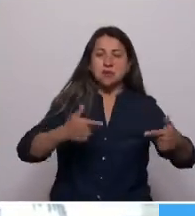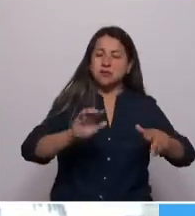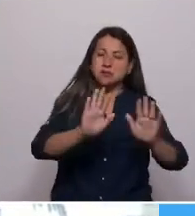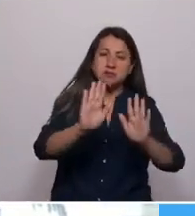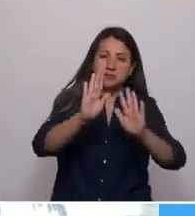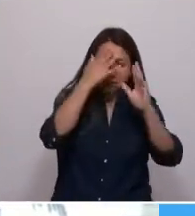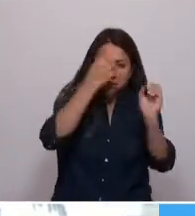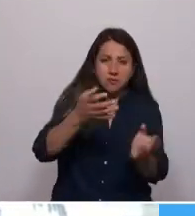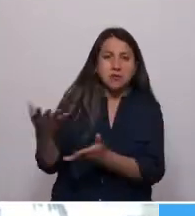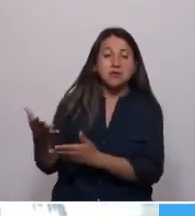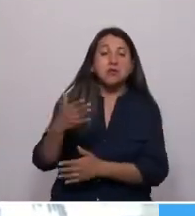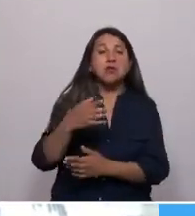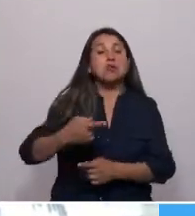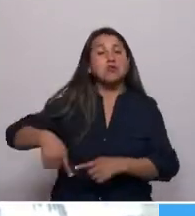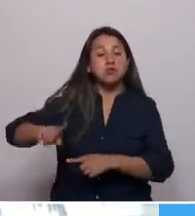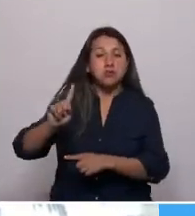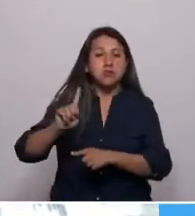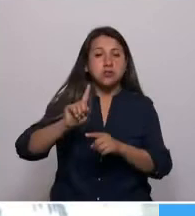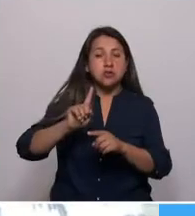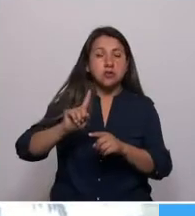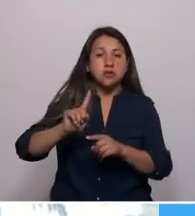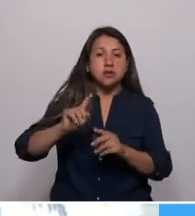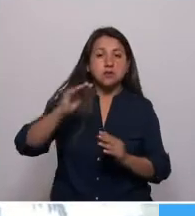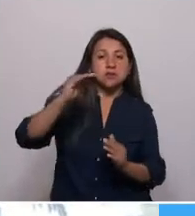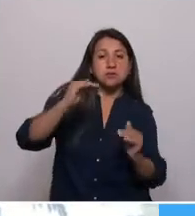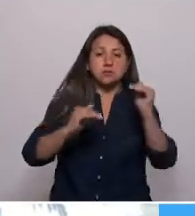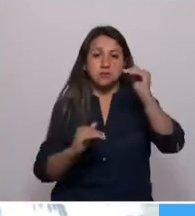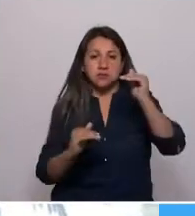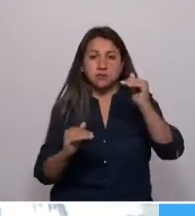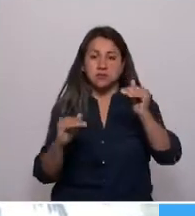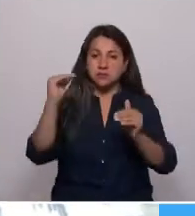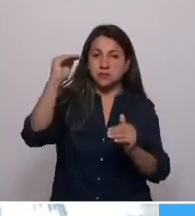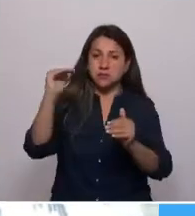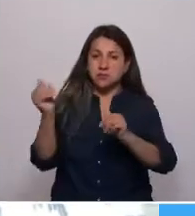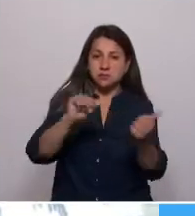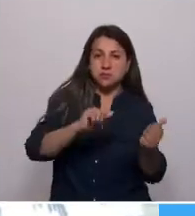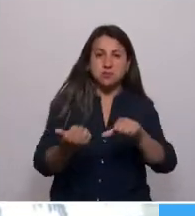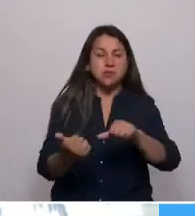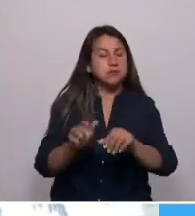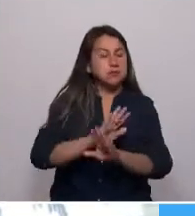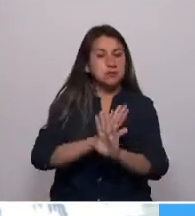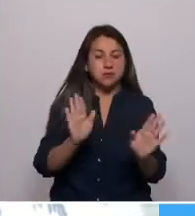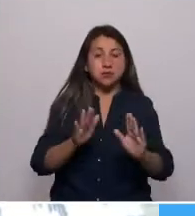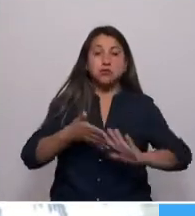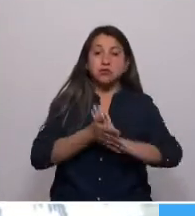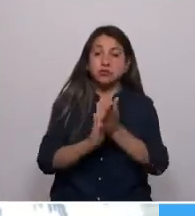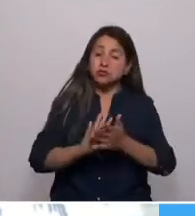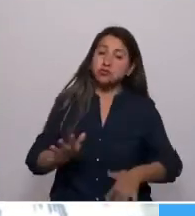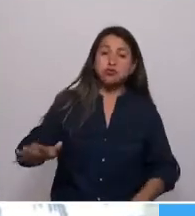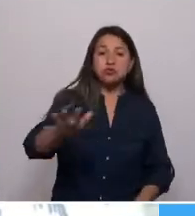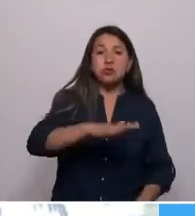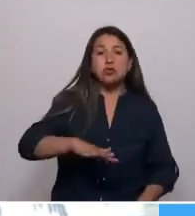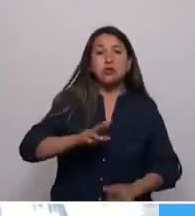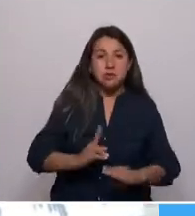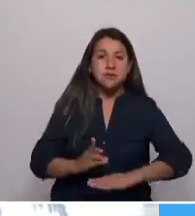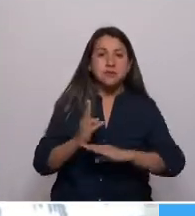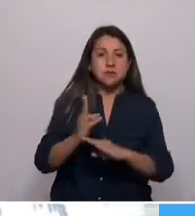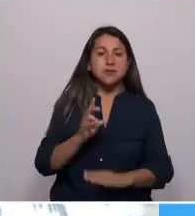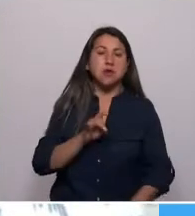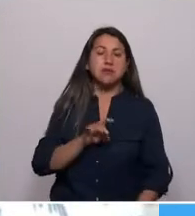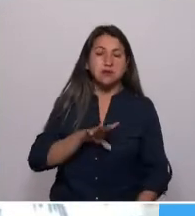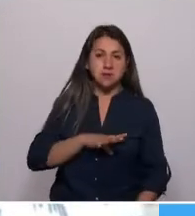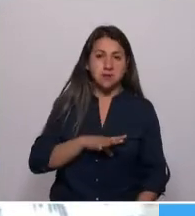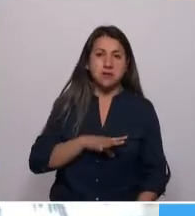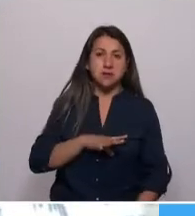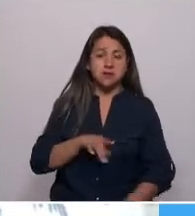imposición de una visión por sobre la otra todos los aquí presentes representamos a chile en